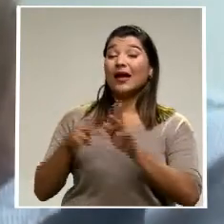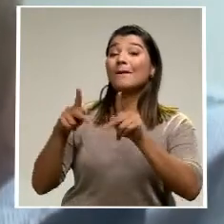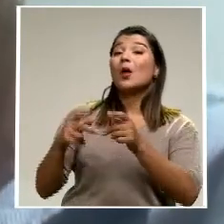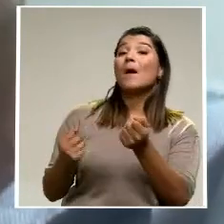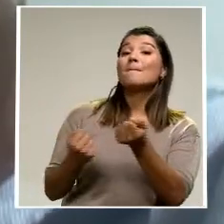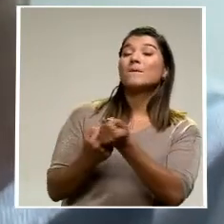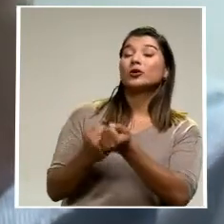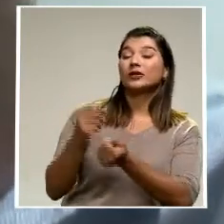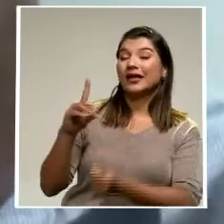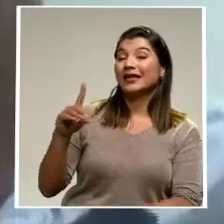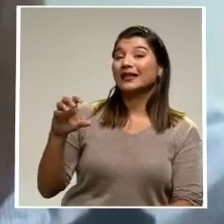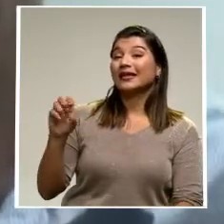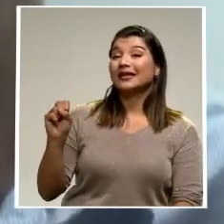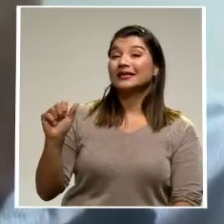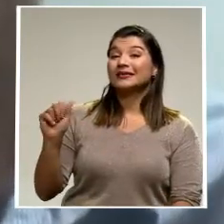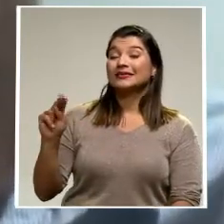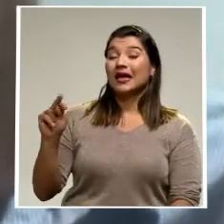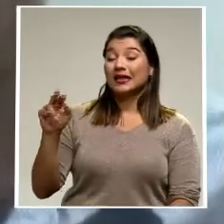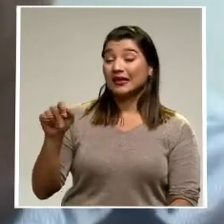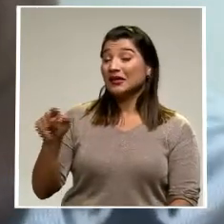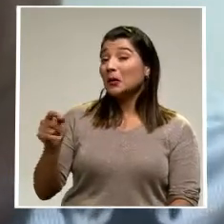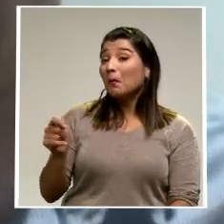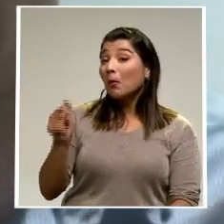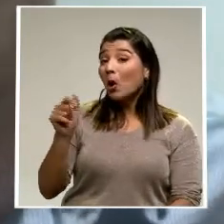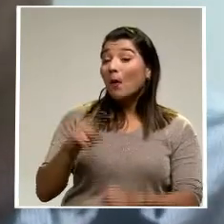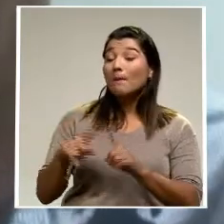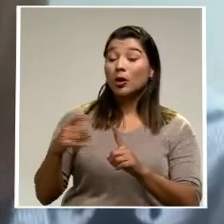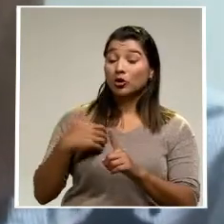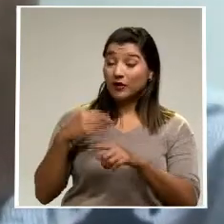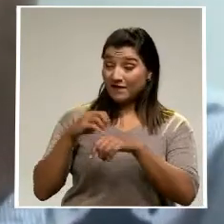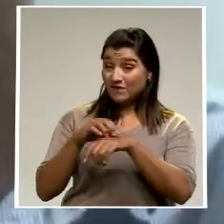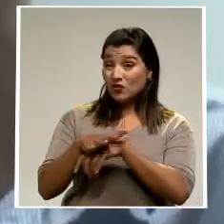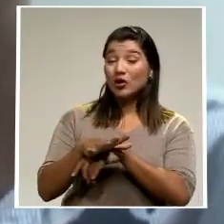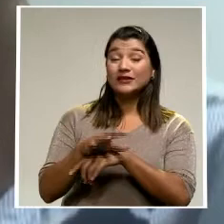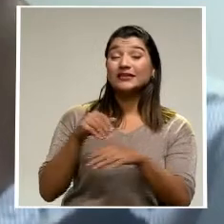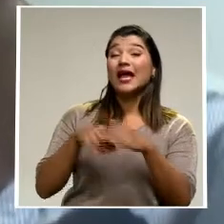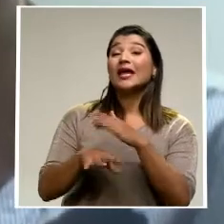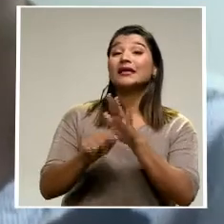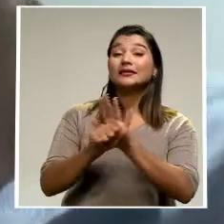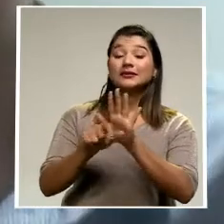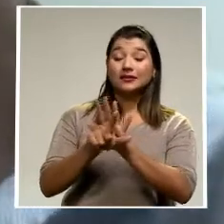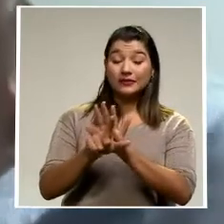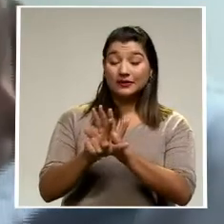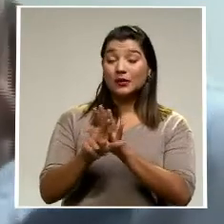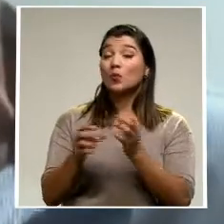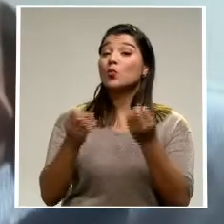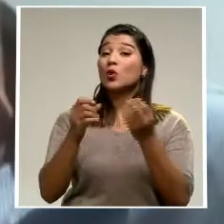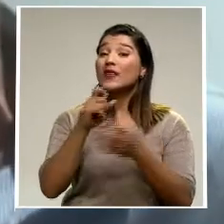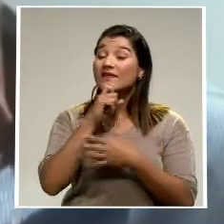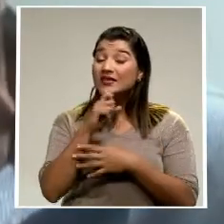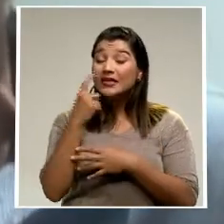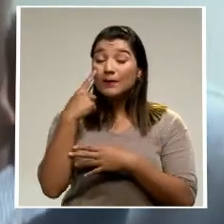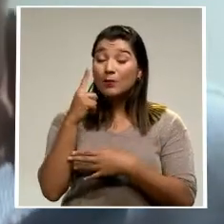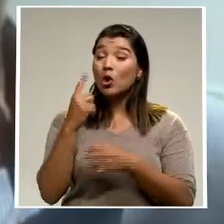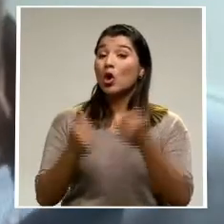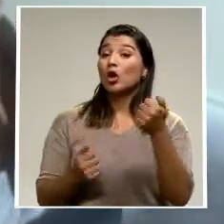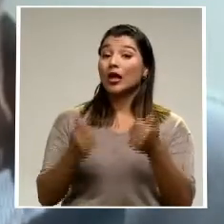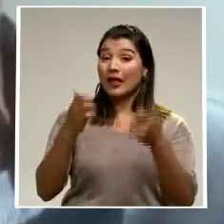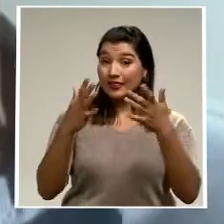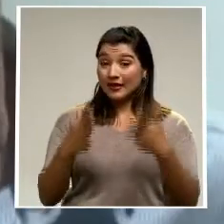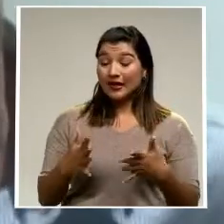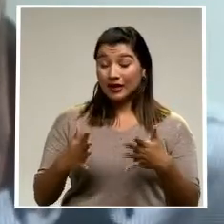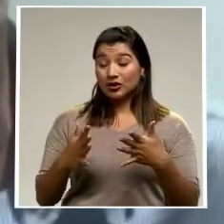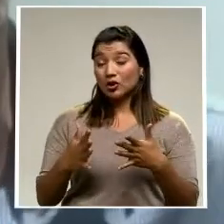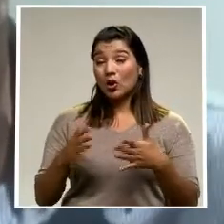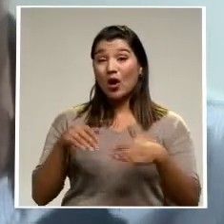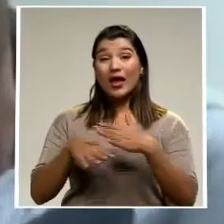pero que, digamos, de alguna manera pesa porque sigue teniendo incidencia en esa Asamblea Nacional puesta por el candidato de la última elección